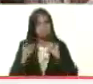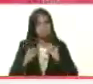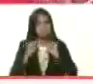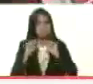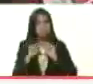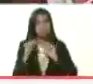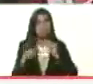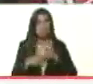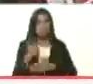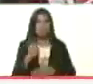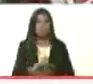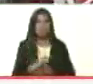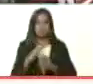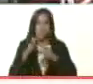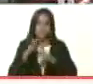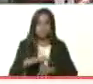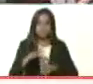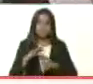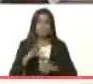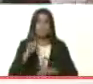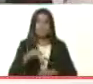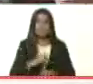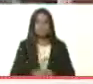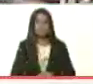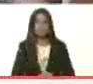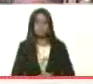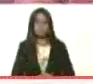Avanzar y vencer.